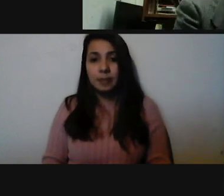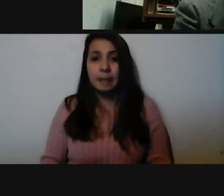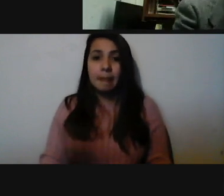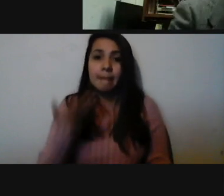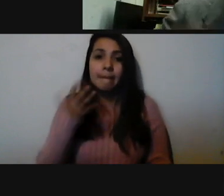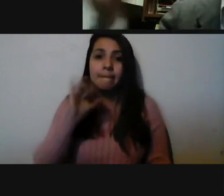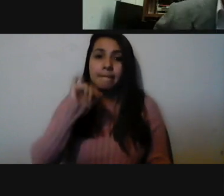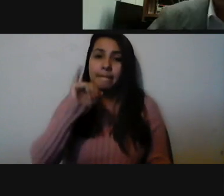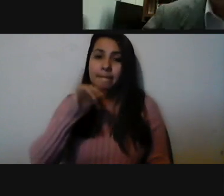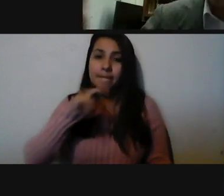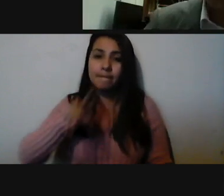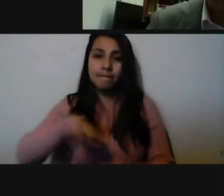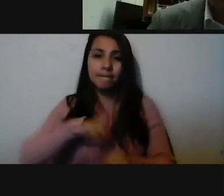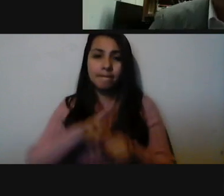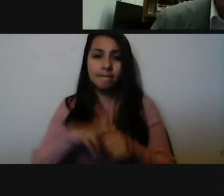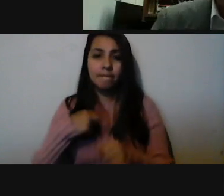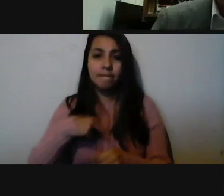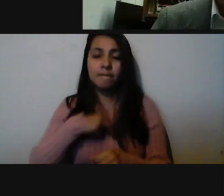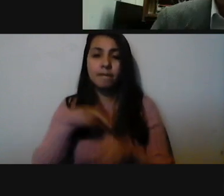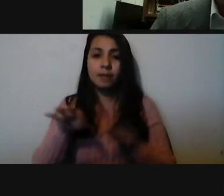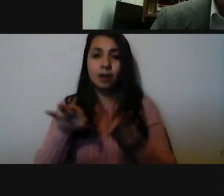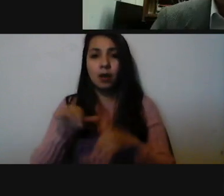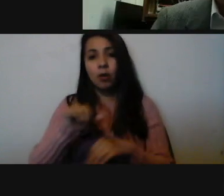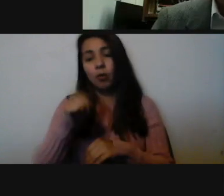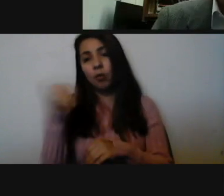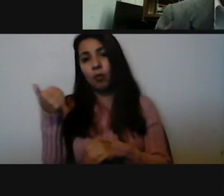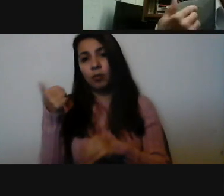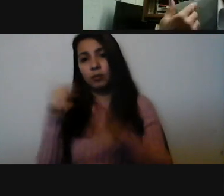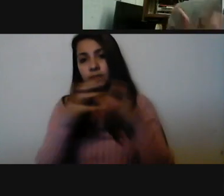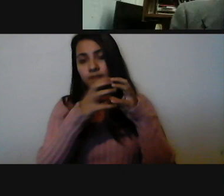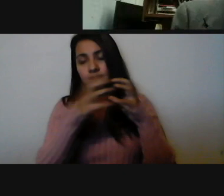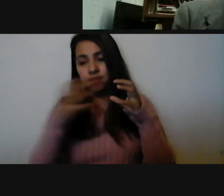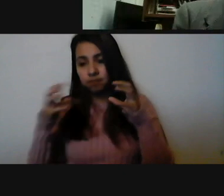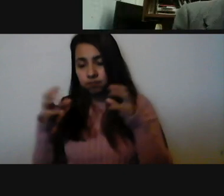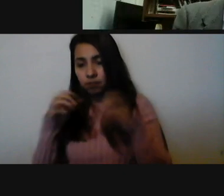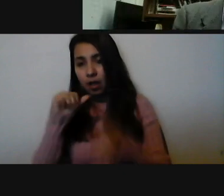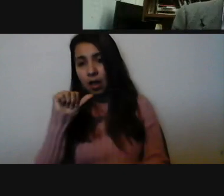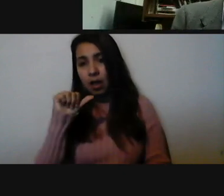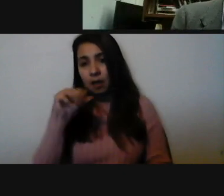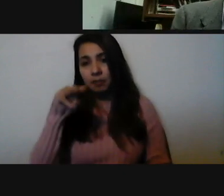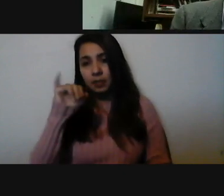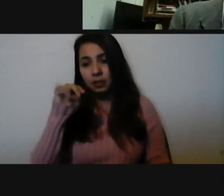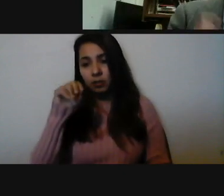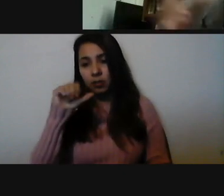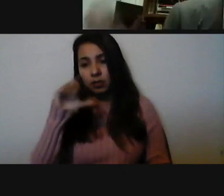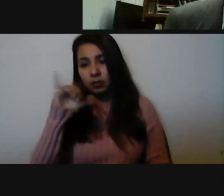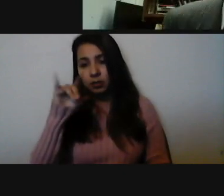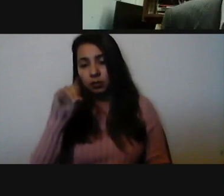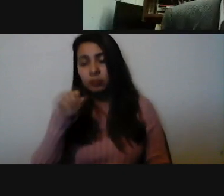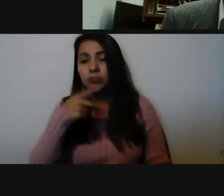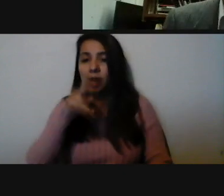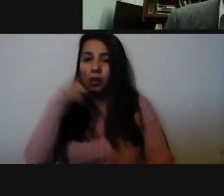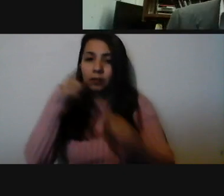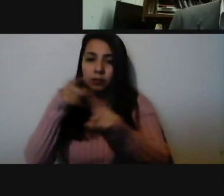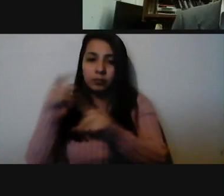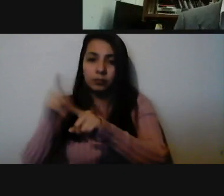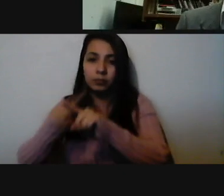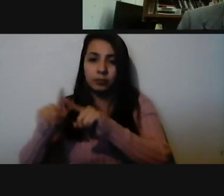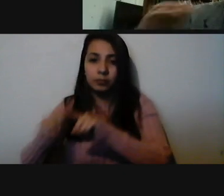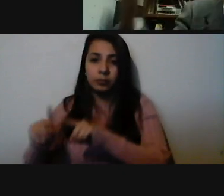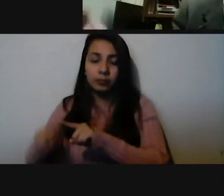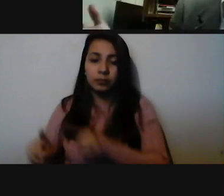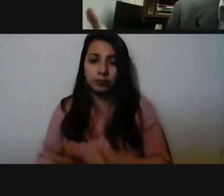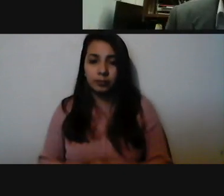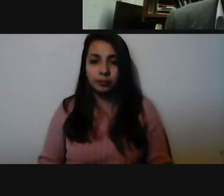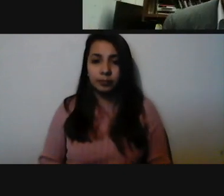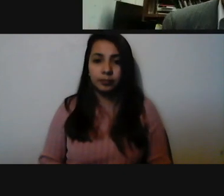en alguna cosa y derechos en lo otro, ¿no? Entonces, si estamos trabajando con otros aminoácidos, claro, con un par de objetivos